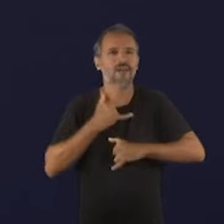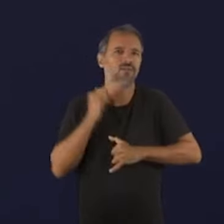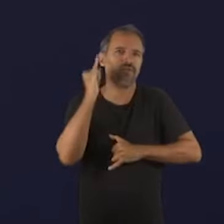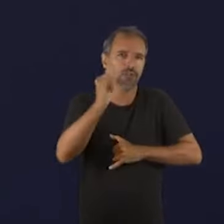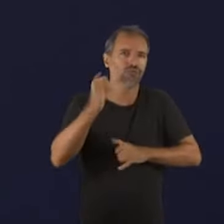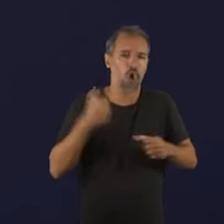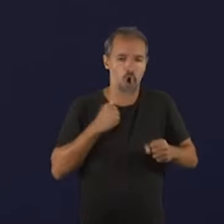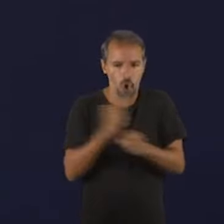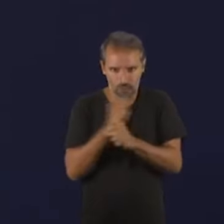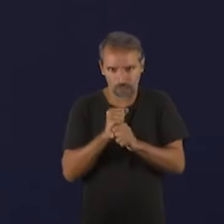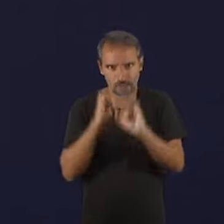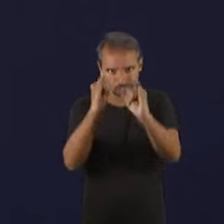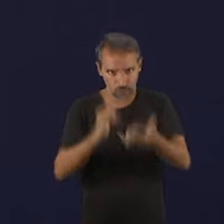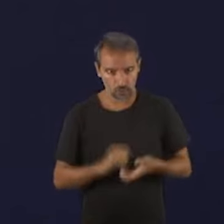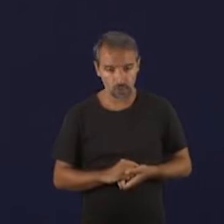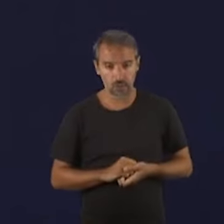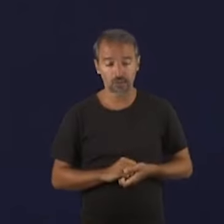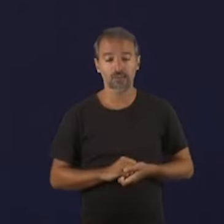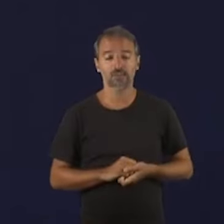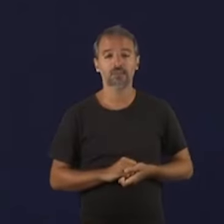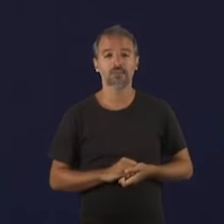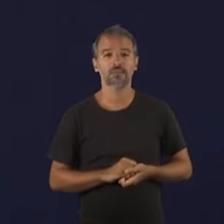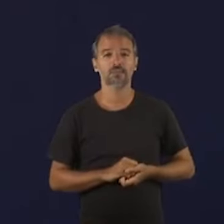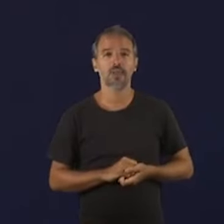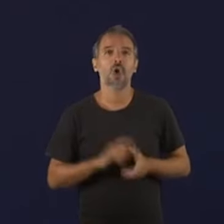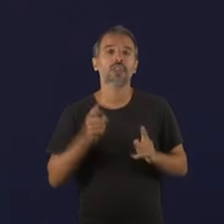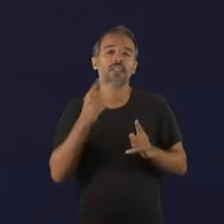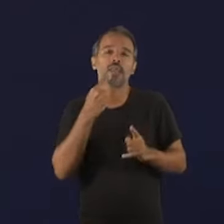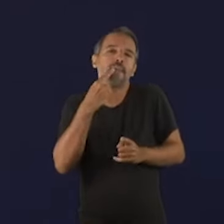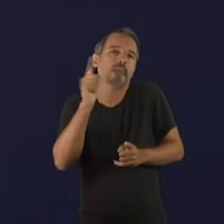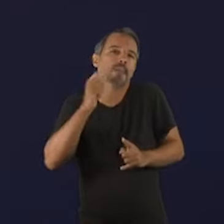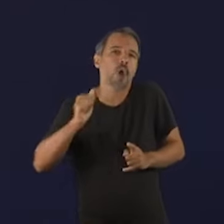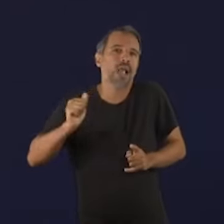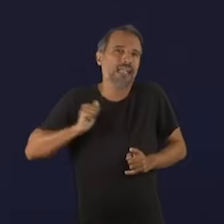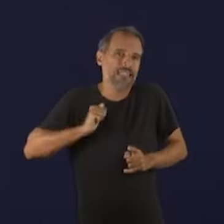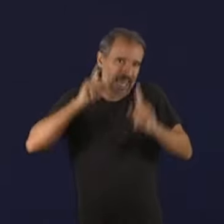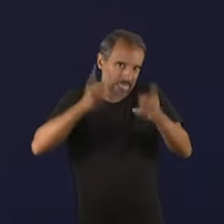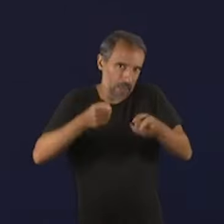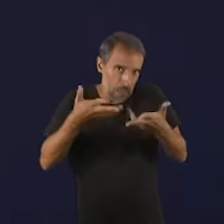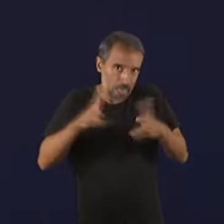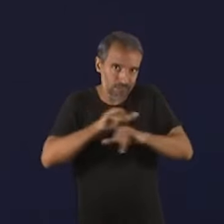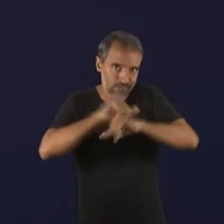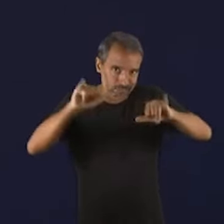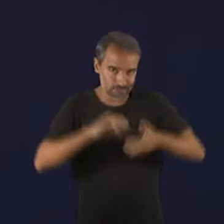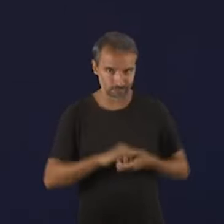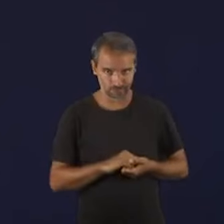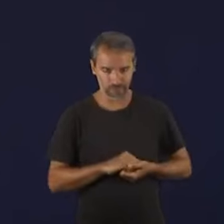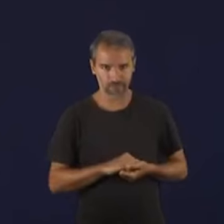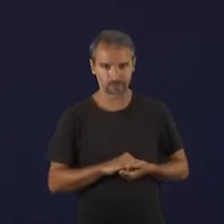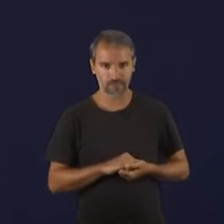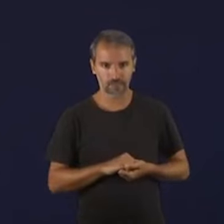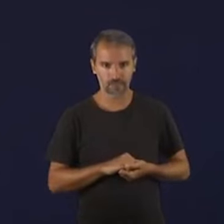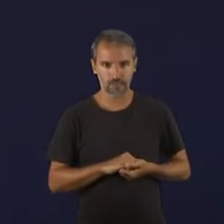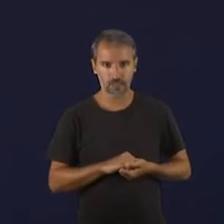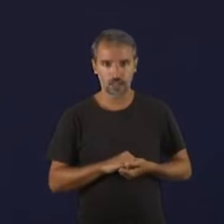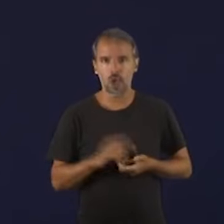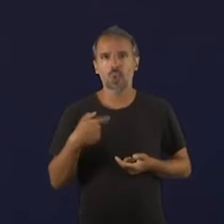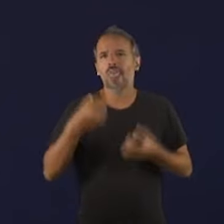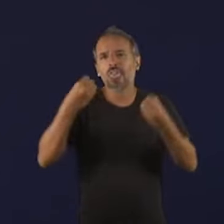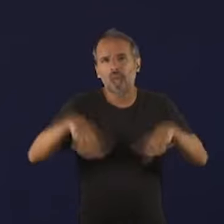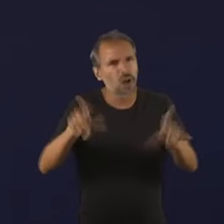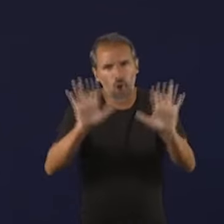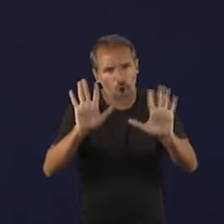confirmando yo mismo o por supuesto eh cancillería No cómo nada está descartado pero no